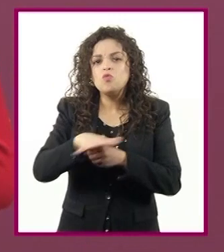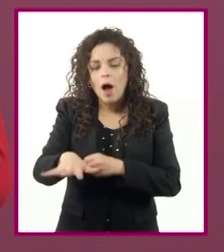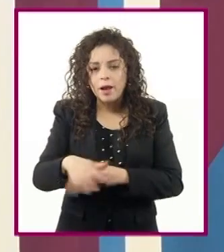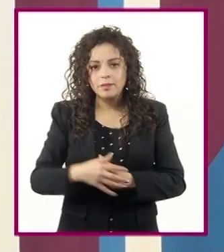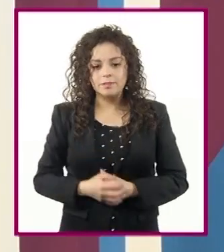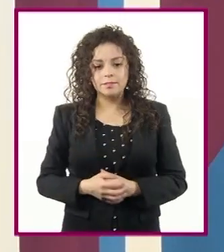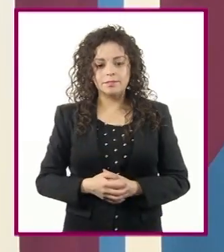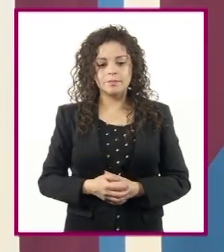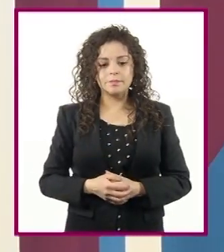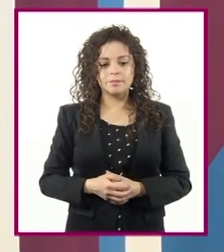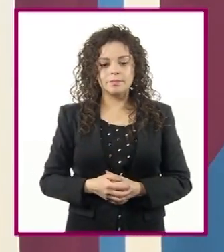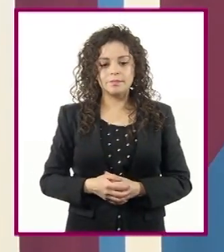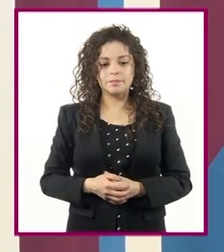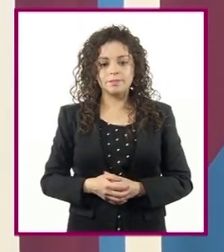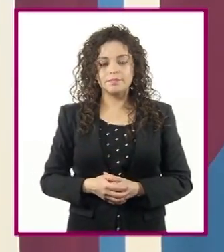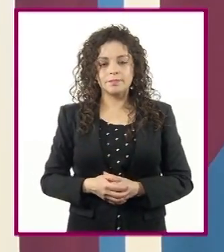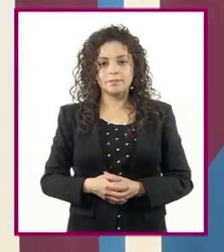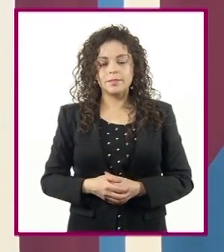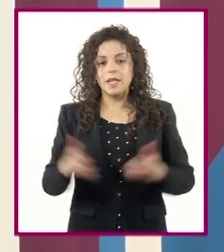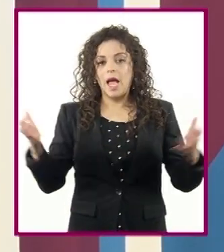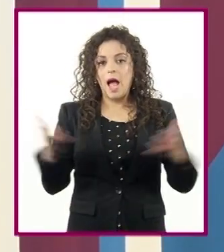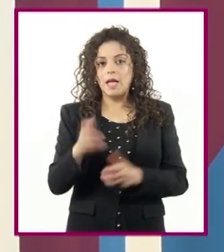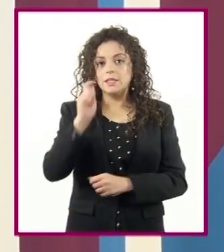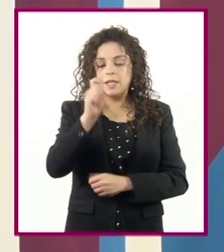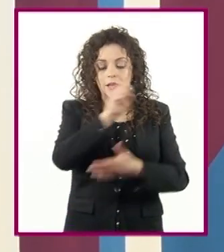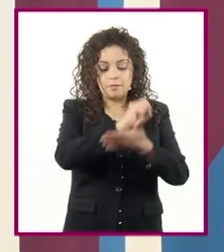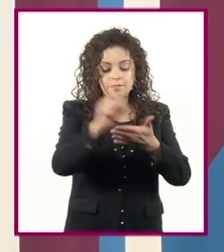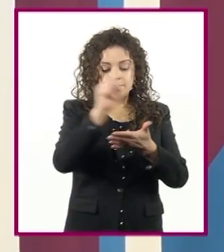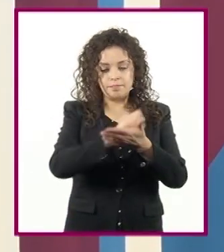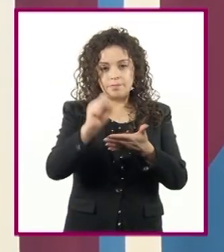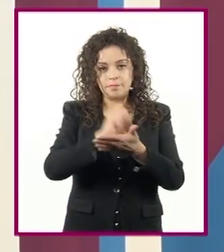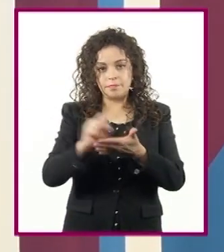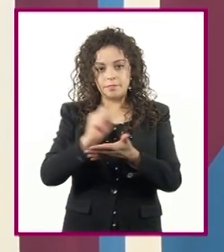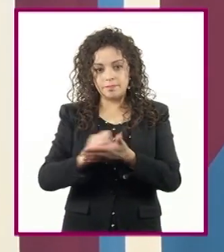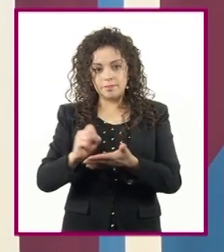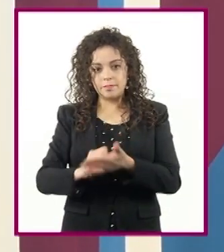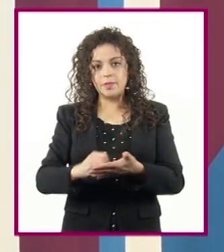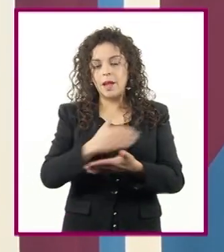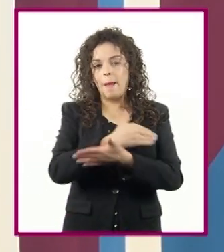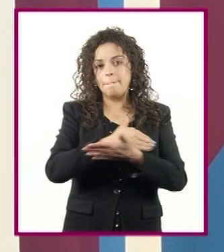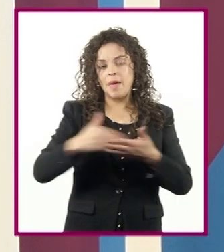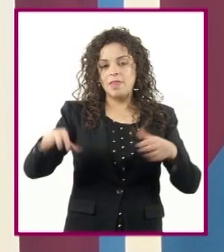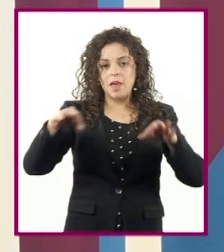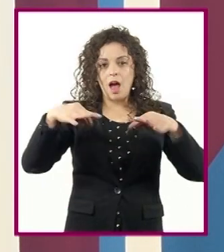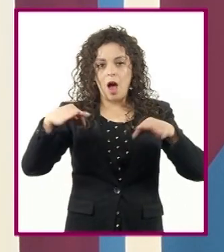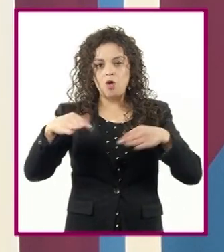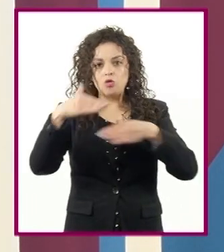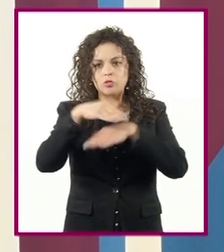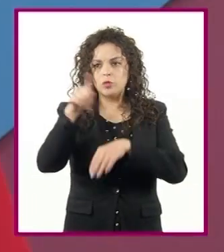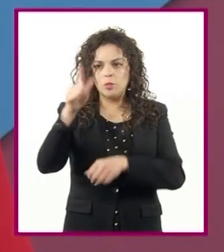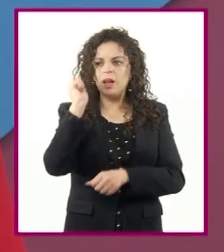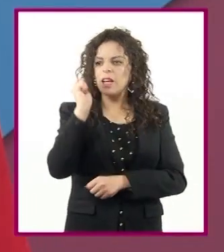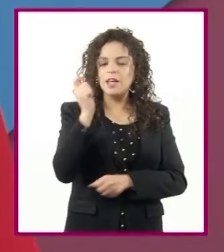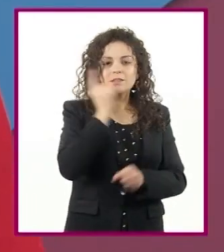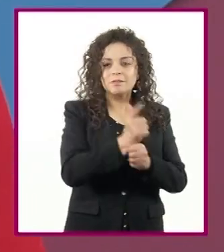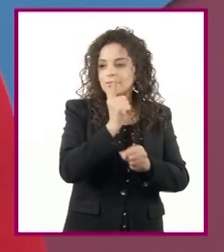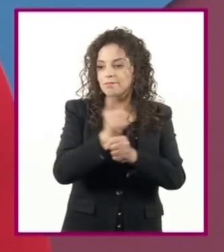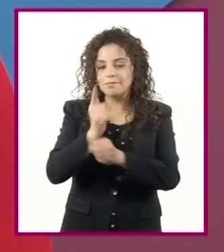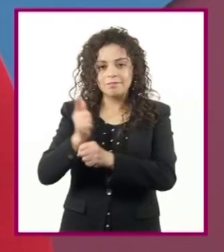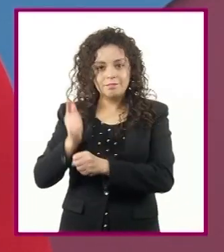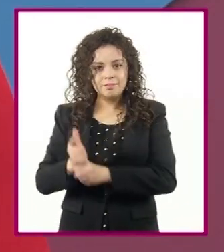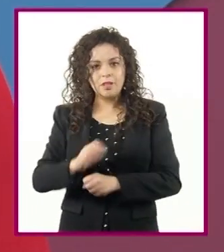identifican? Elaborando un escrito de media cuartilla o media hoja sobre sus descubrimientos.